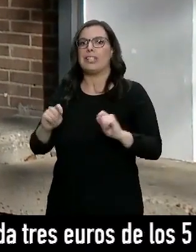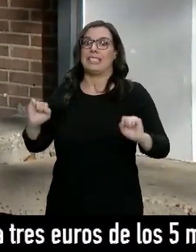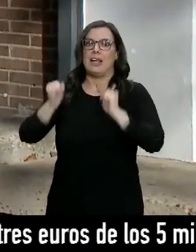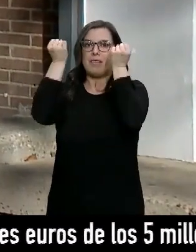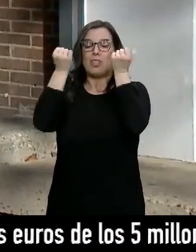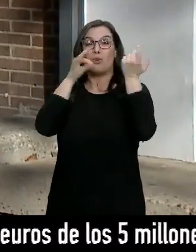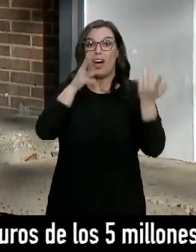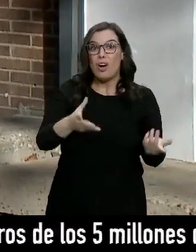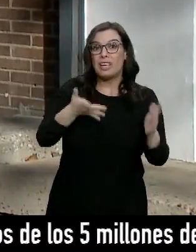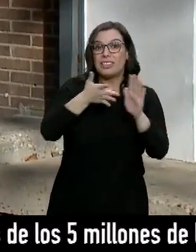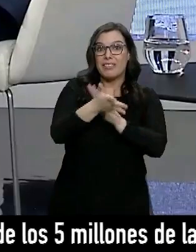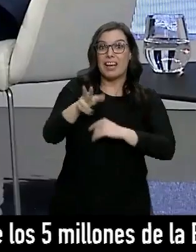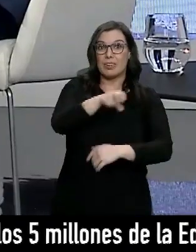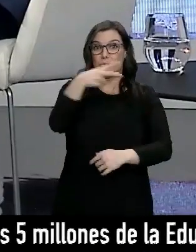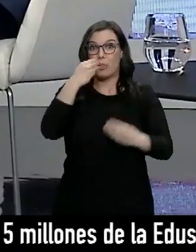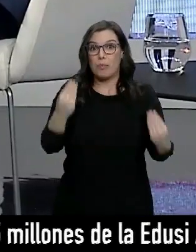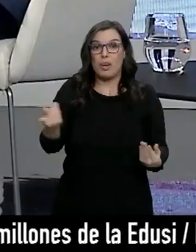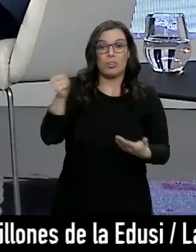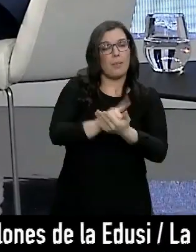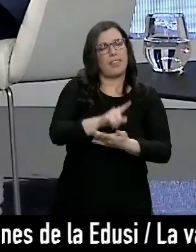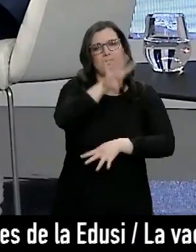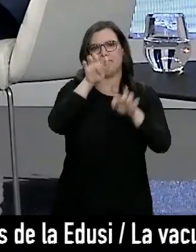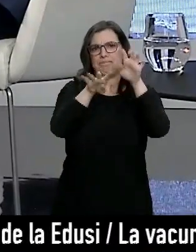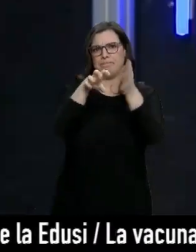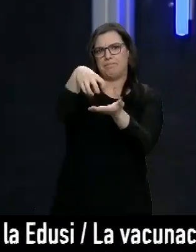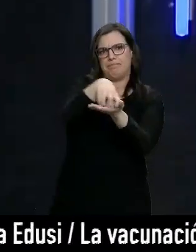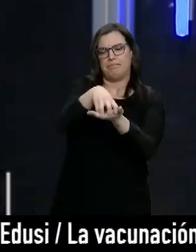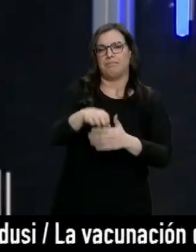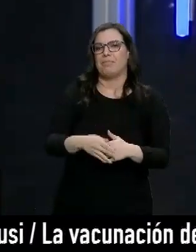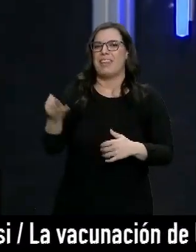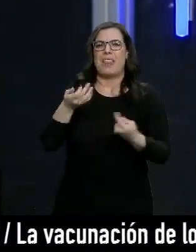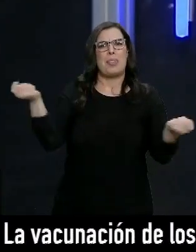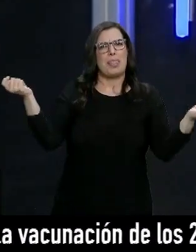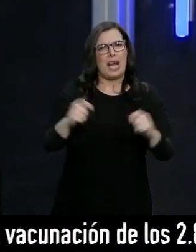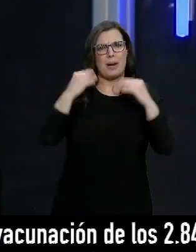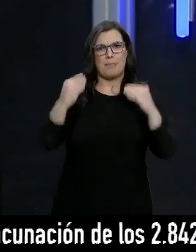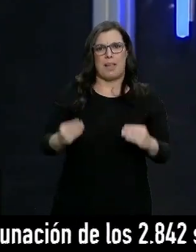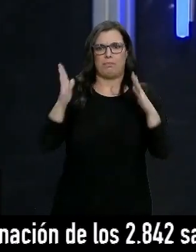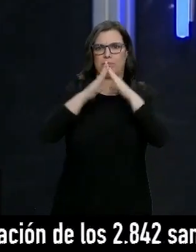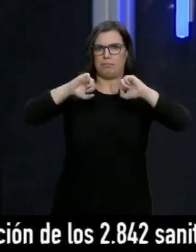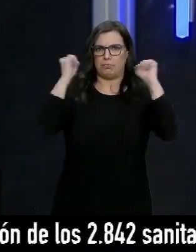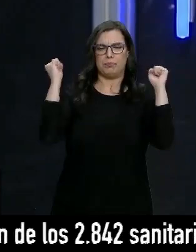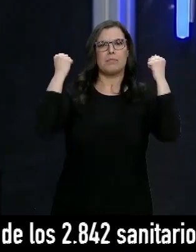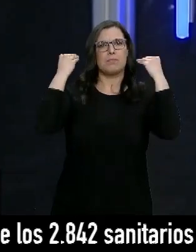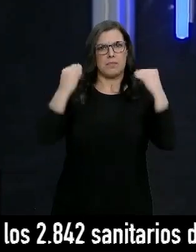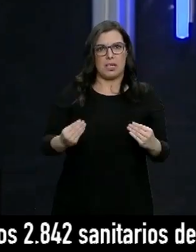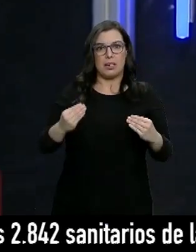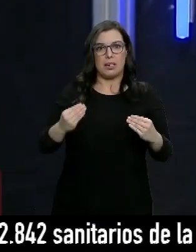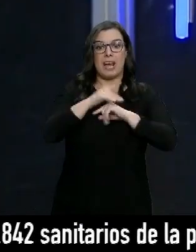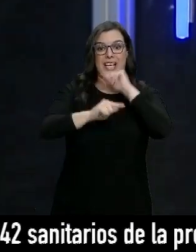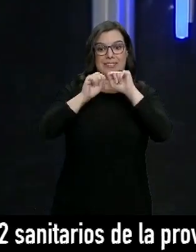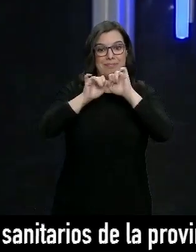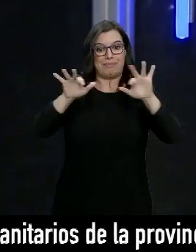vez volvamos a tener resultados. Hacer un cierre fuerte que evite que el virus tenga la oportunidad de